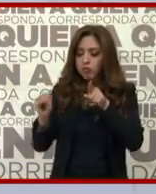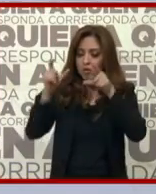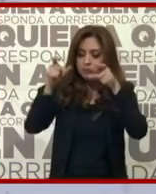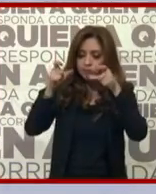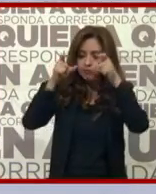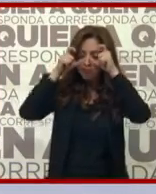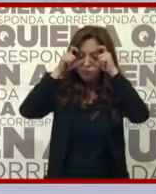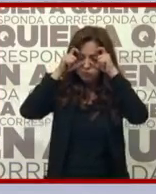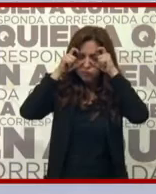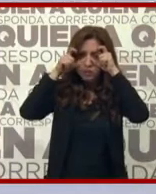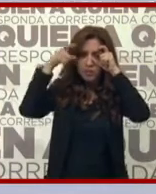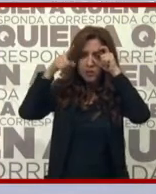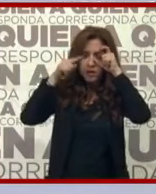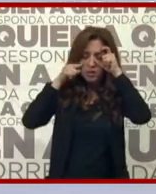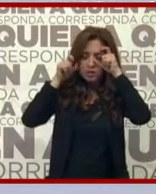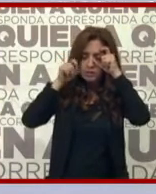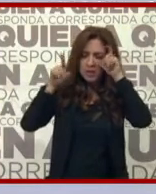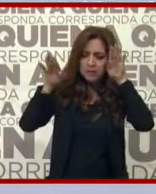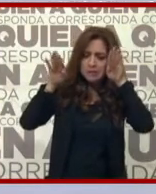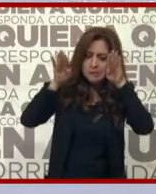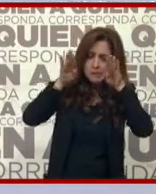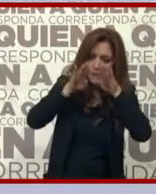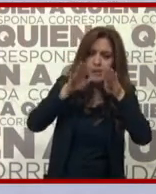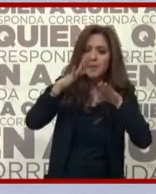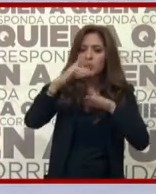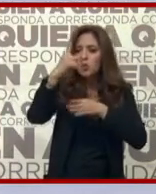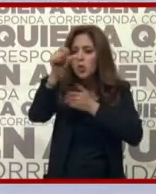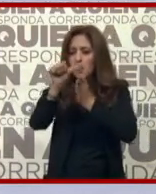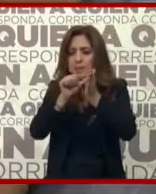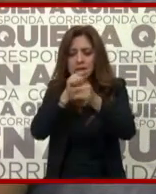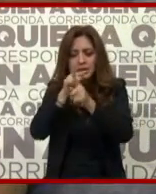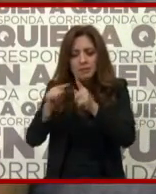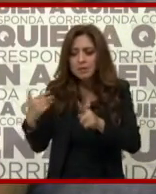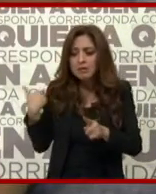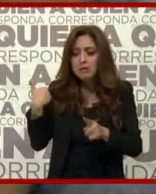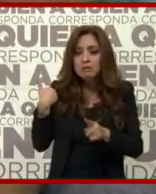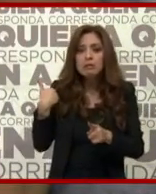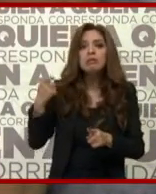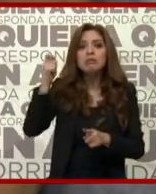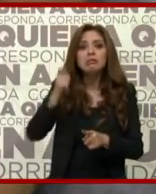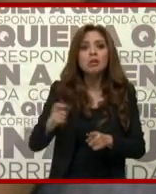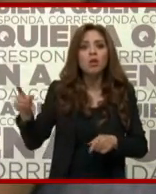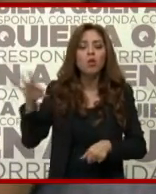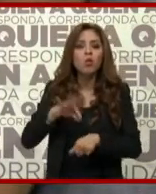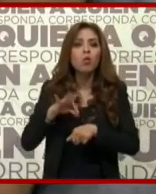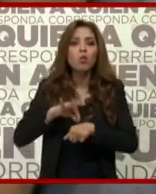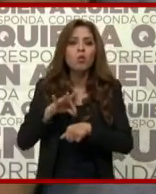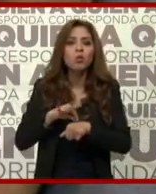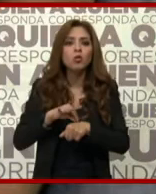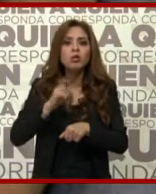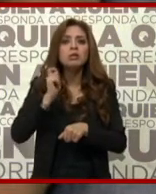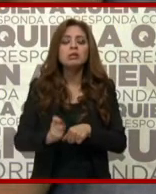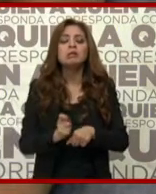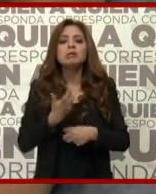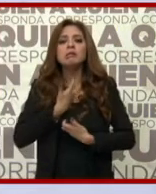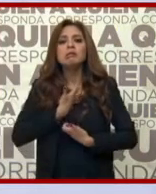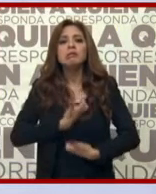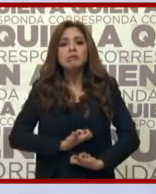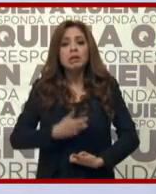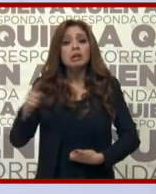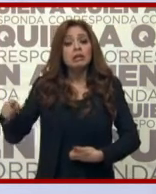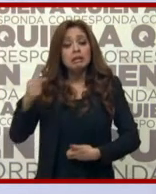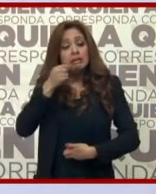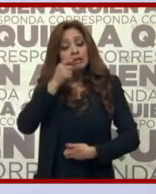las molestias en sus ojos. Y hace alrededor de un mes y medio, sus padres recibieron un diagnóstico aún menos esperanzador, pues su